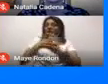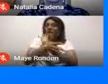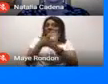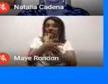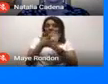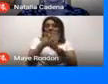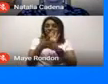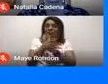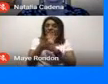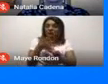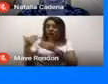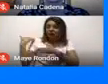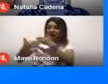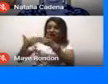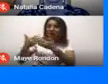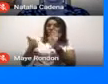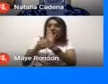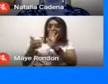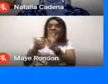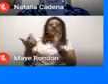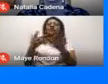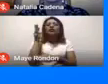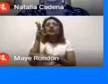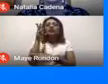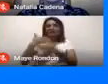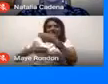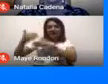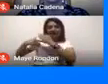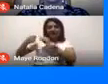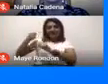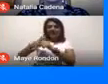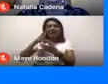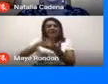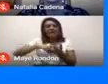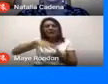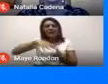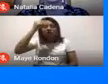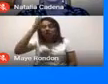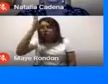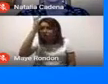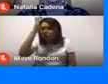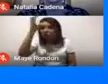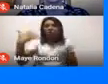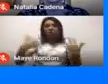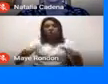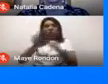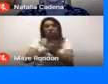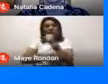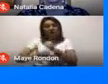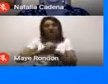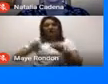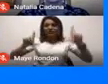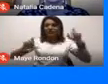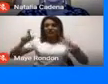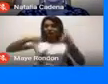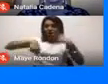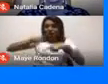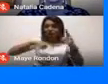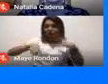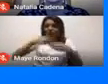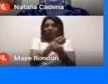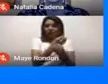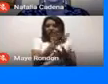trayectoria de esta cátedra, en las conferencias anteriores hemos aprendido conceptos básicos del turismo, de estructura